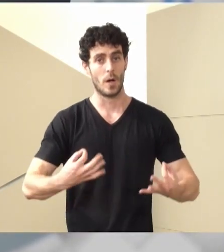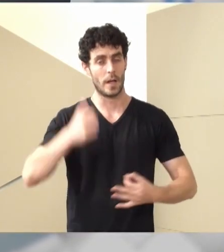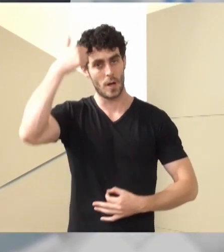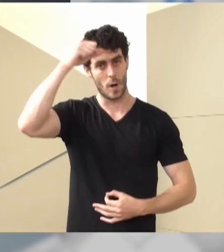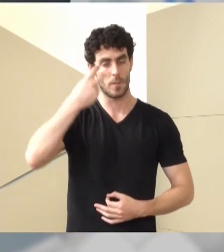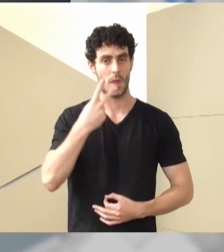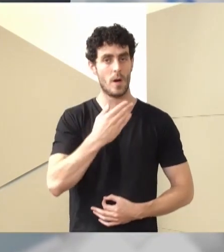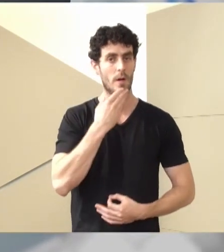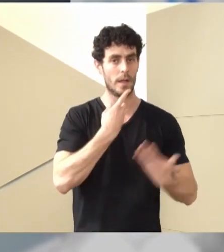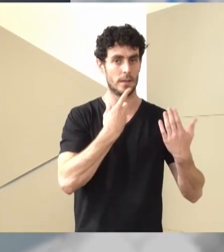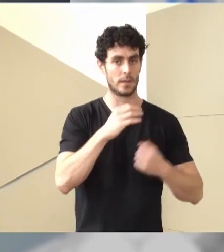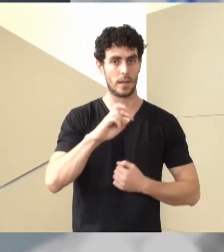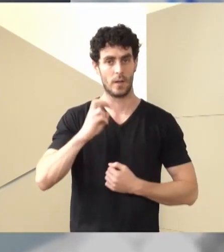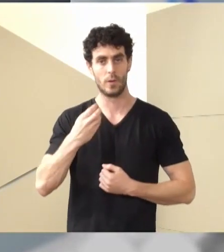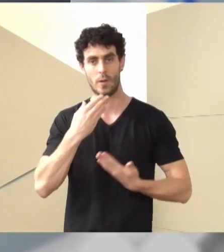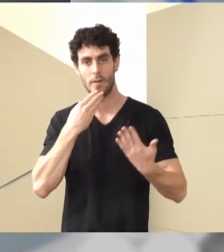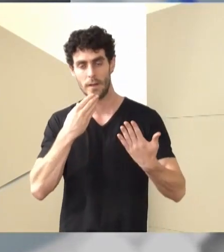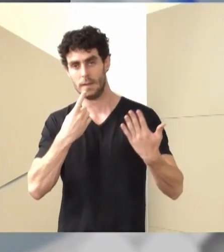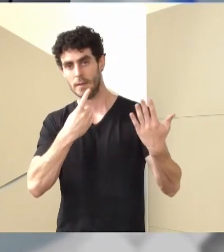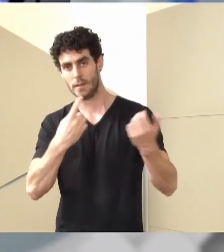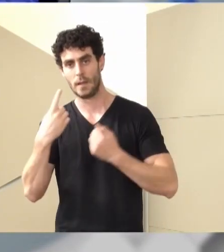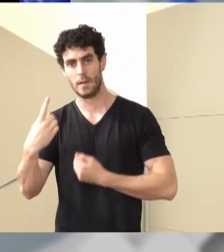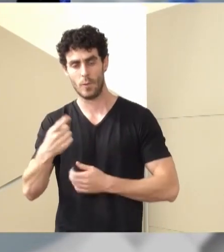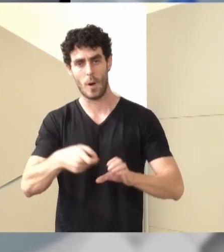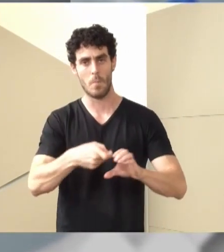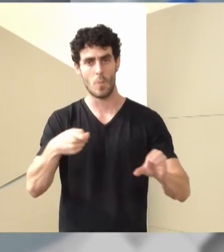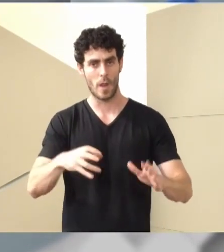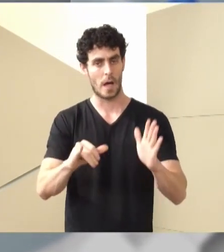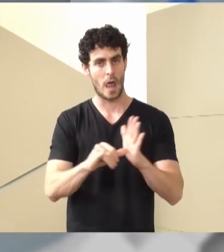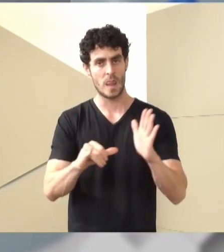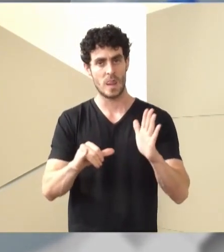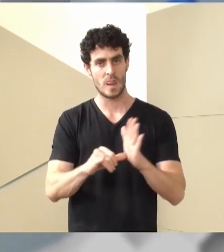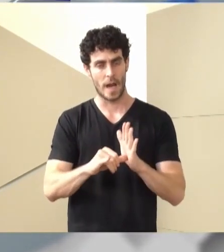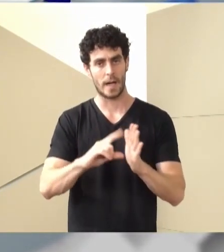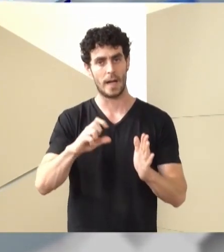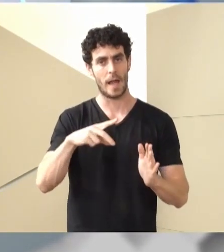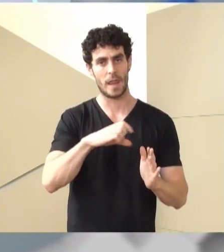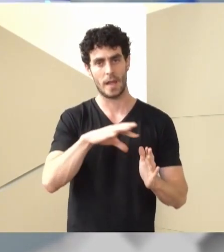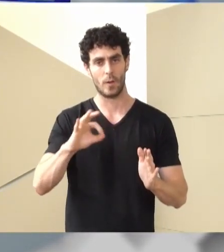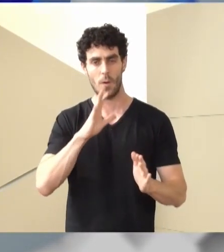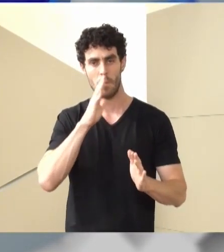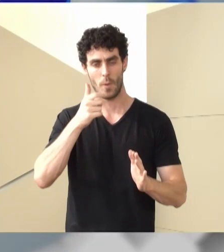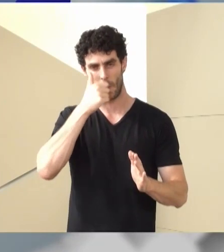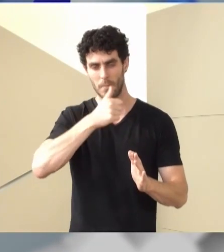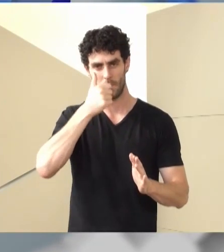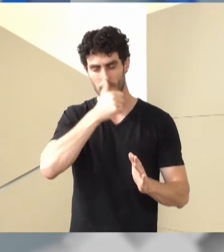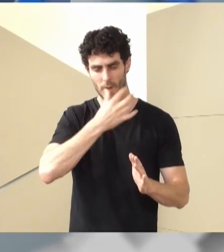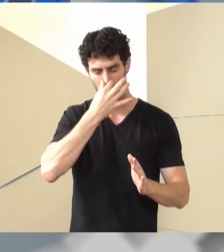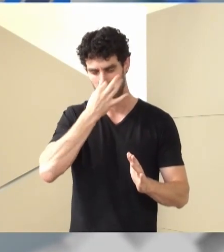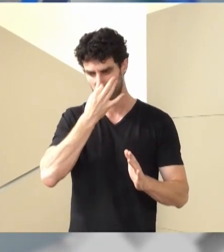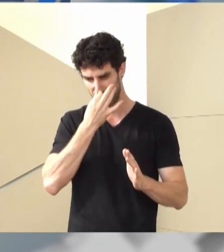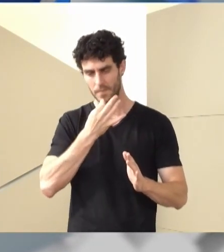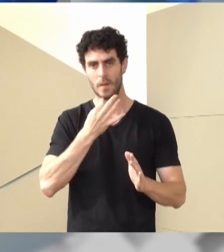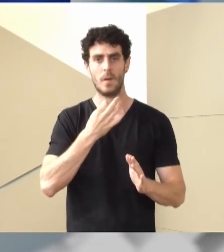de 60 y 61 años han perdido la vida en una bodega de la vecina localidad alavesa de Lanciego por el tufo del vino. Los dos familiares